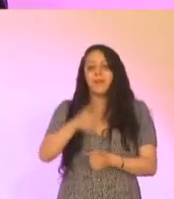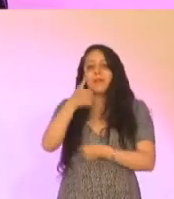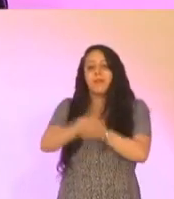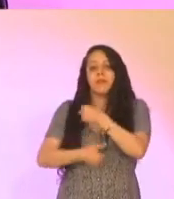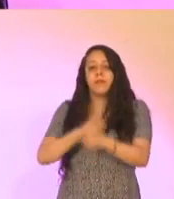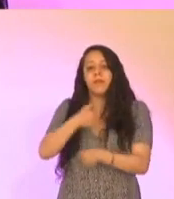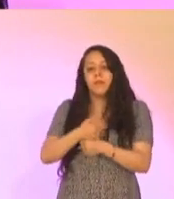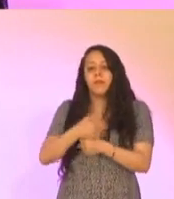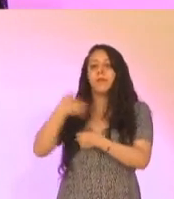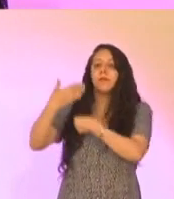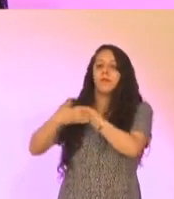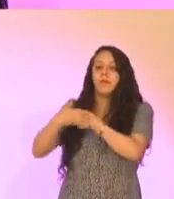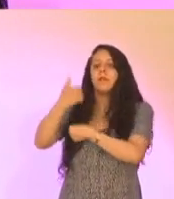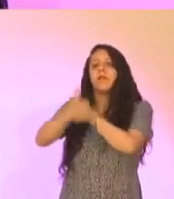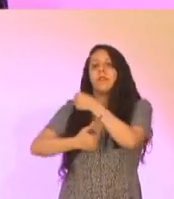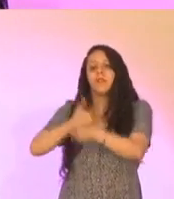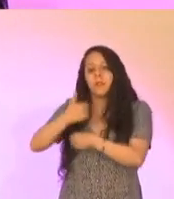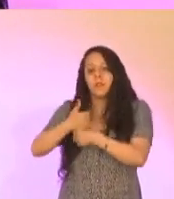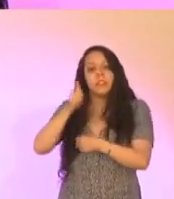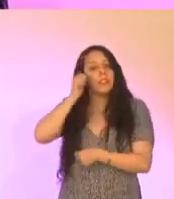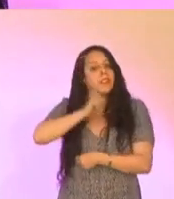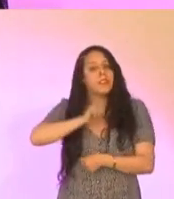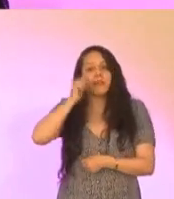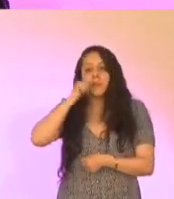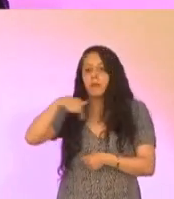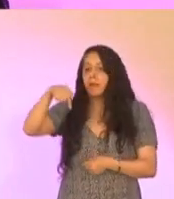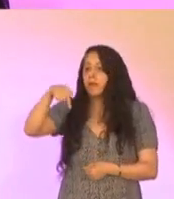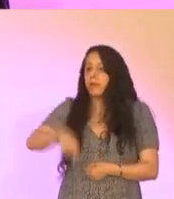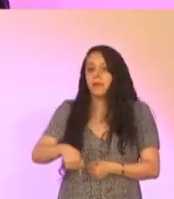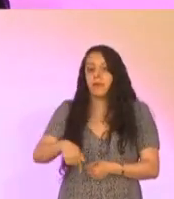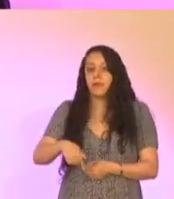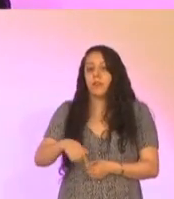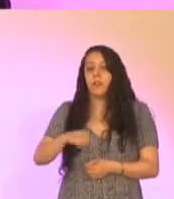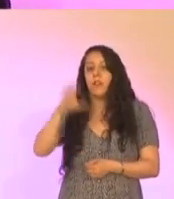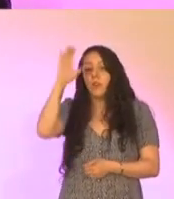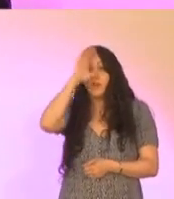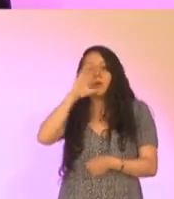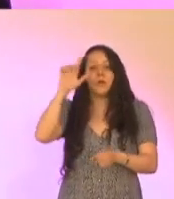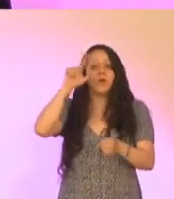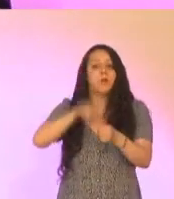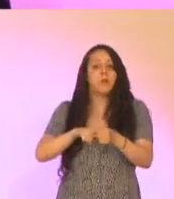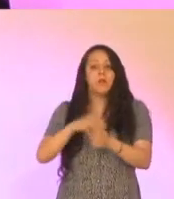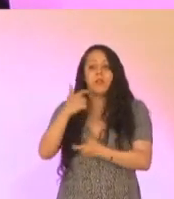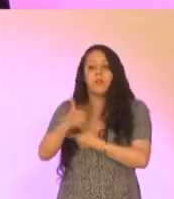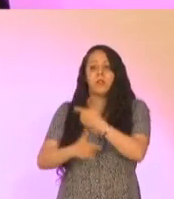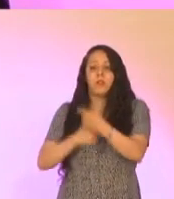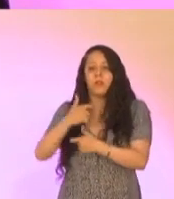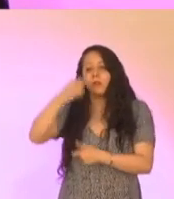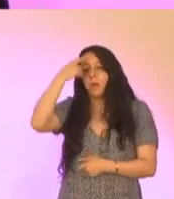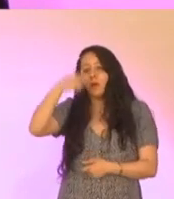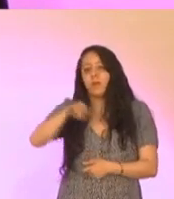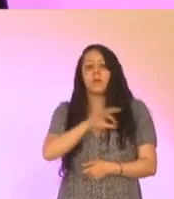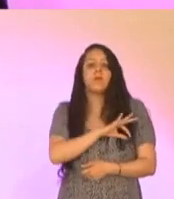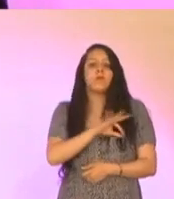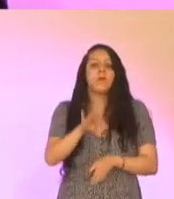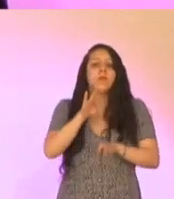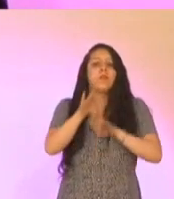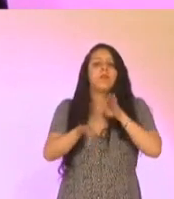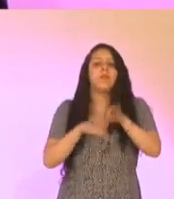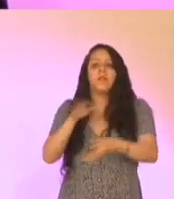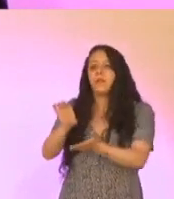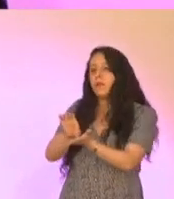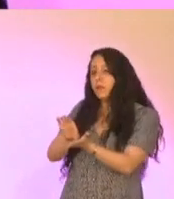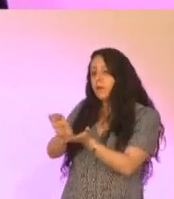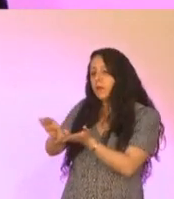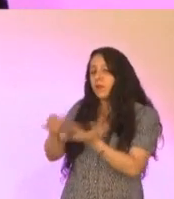condiciones con el fondo de cultura económica que nos garantiza una distribución como nunca antes había tenido tierra